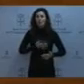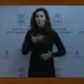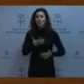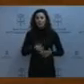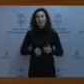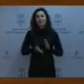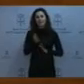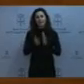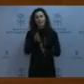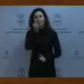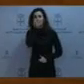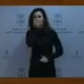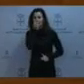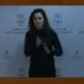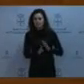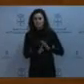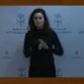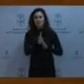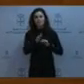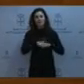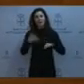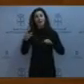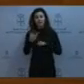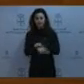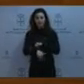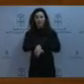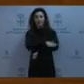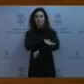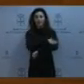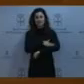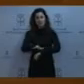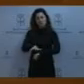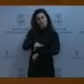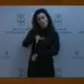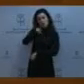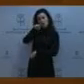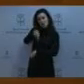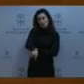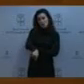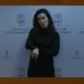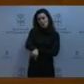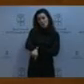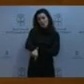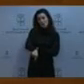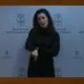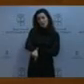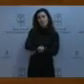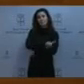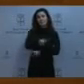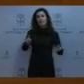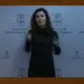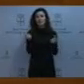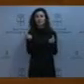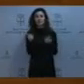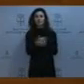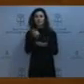una administración meticona que les quite los recursos y que, por tanto, les impida seguir ganando